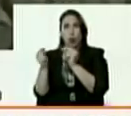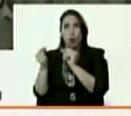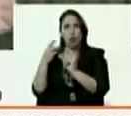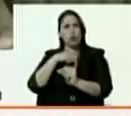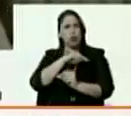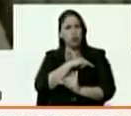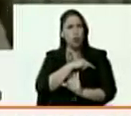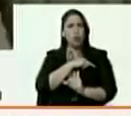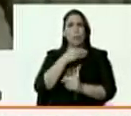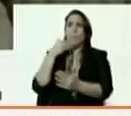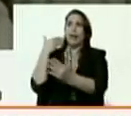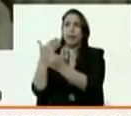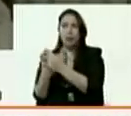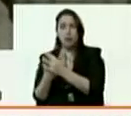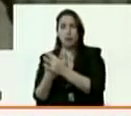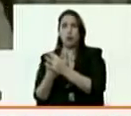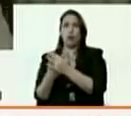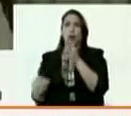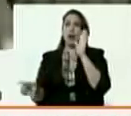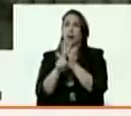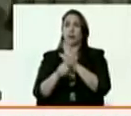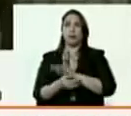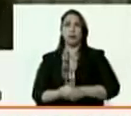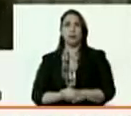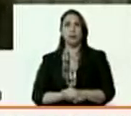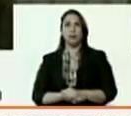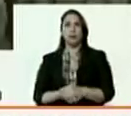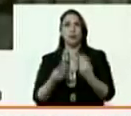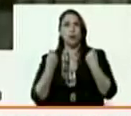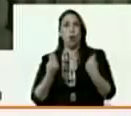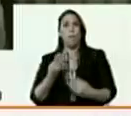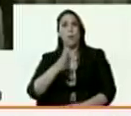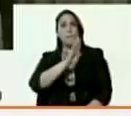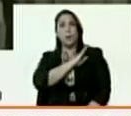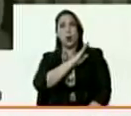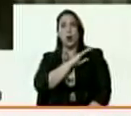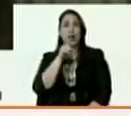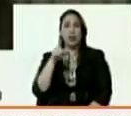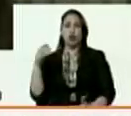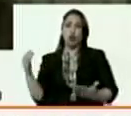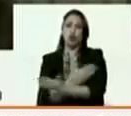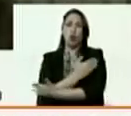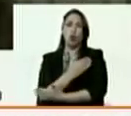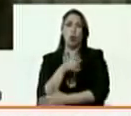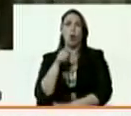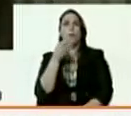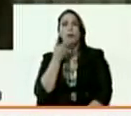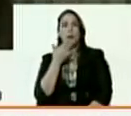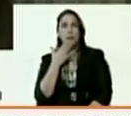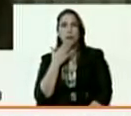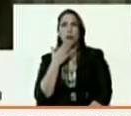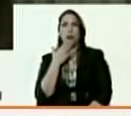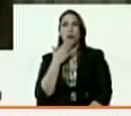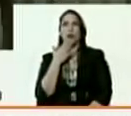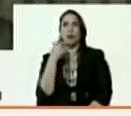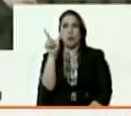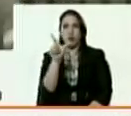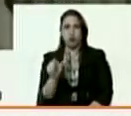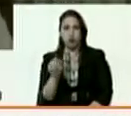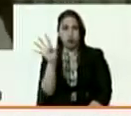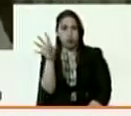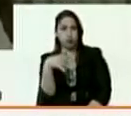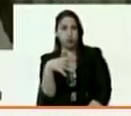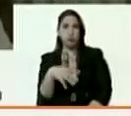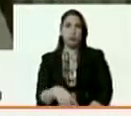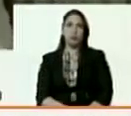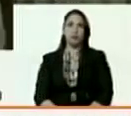nosotros reclamamos legítimamente como nuestros, porque fue un despojo el caso, por ejemplo, del territorio